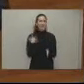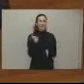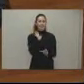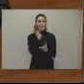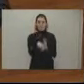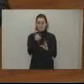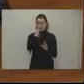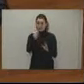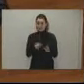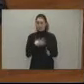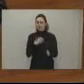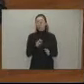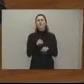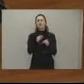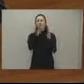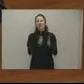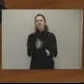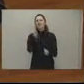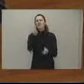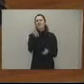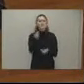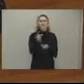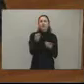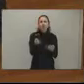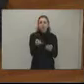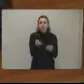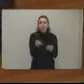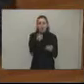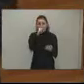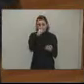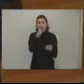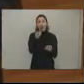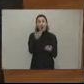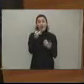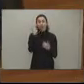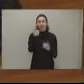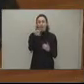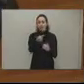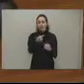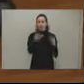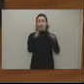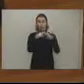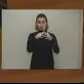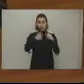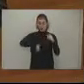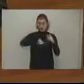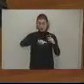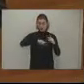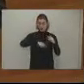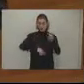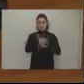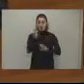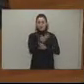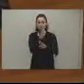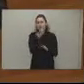hacer matices, pero ¿para qué le sirven a usted los matices? ¿Recuerda cuando le dije, oiga, mire, en nuestra estructura productiva, por ejemplo,